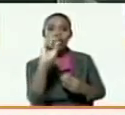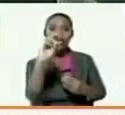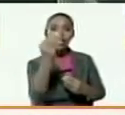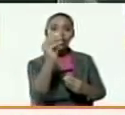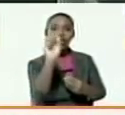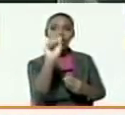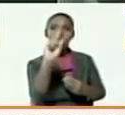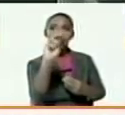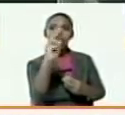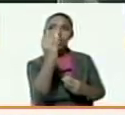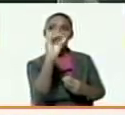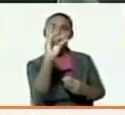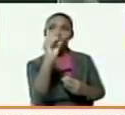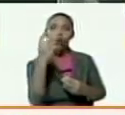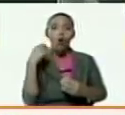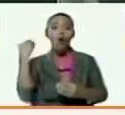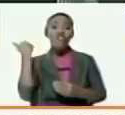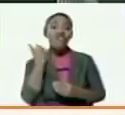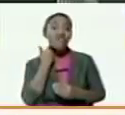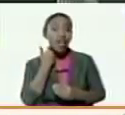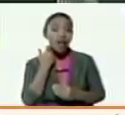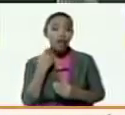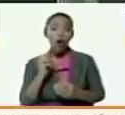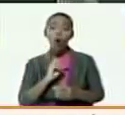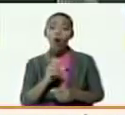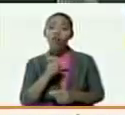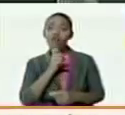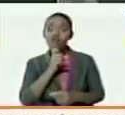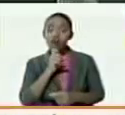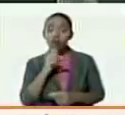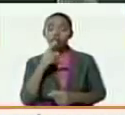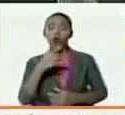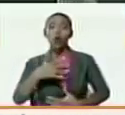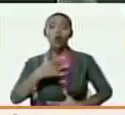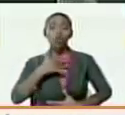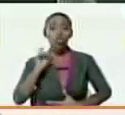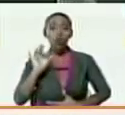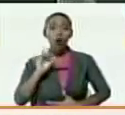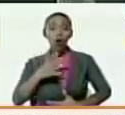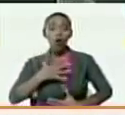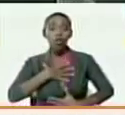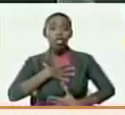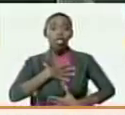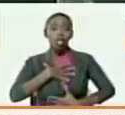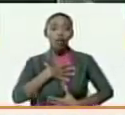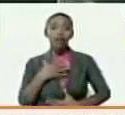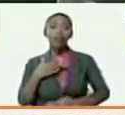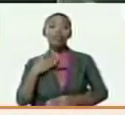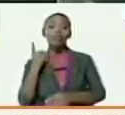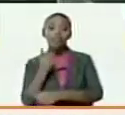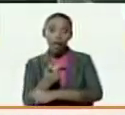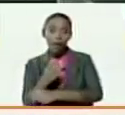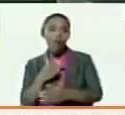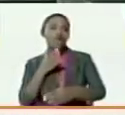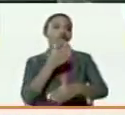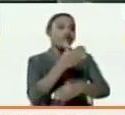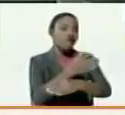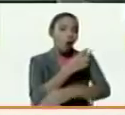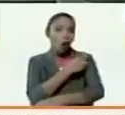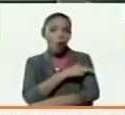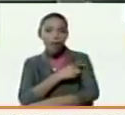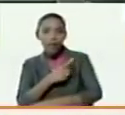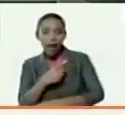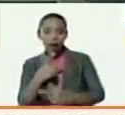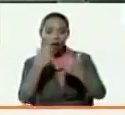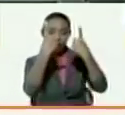fiebre persistente o dificultad respiratoria, dolor en el tórax, debe acudir a un centro de salud para ser evaluados.